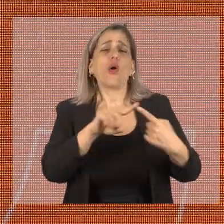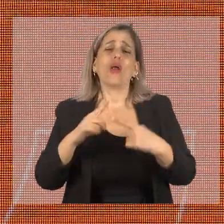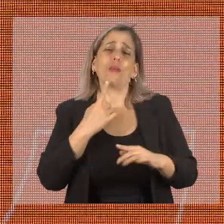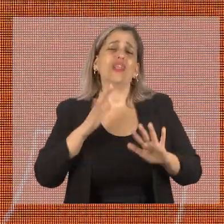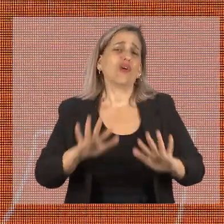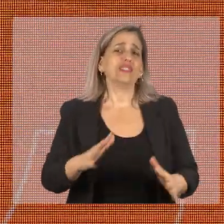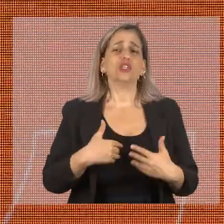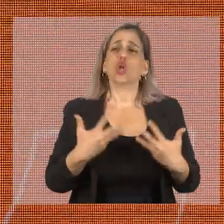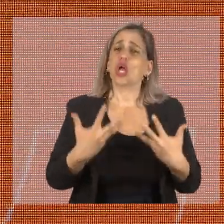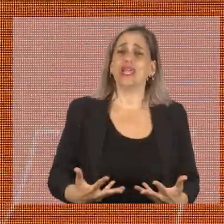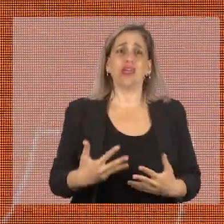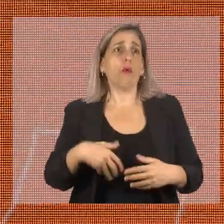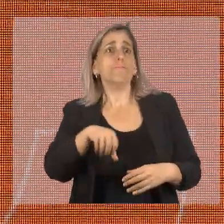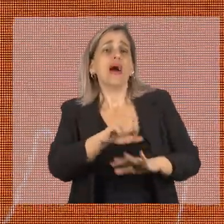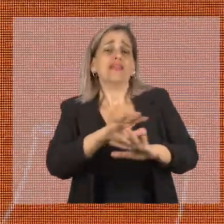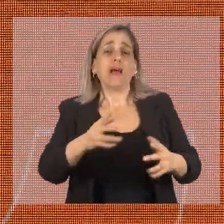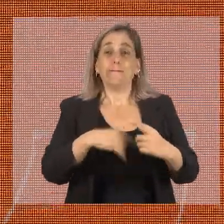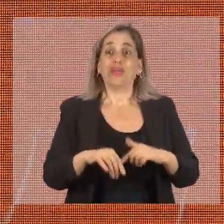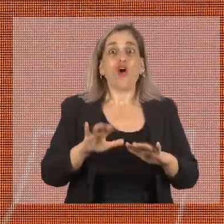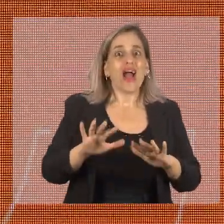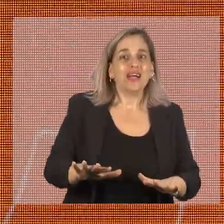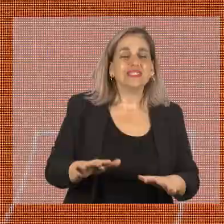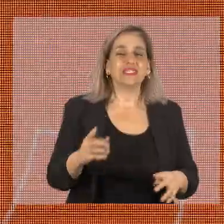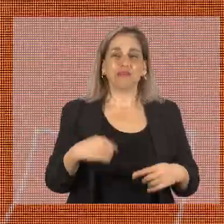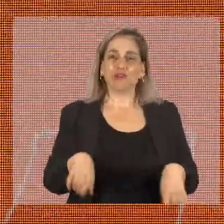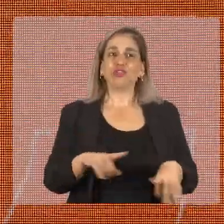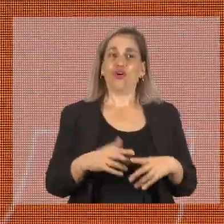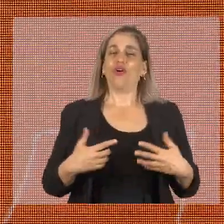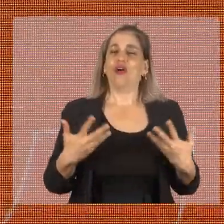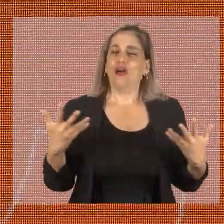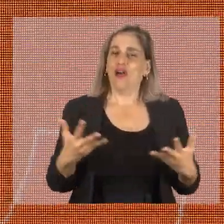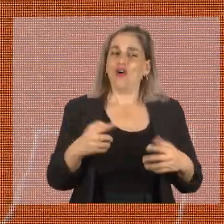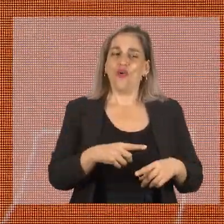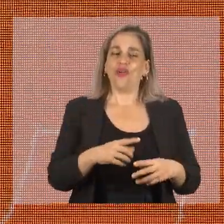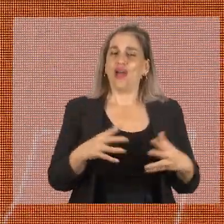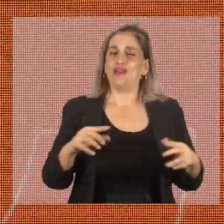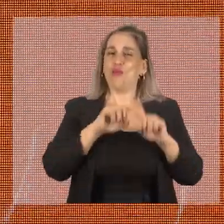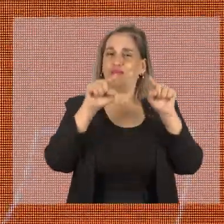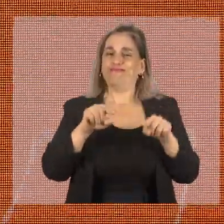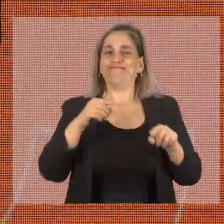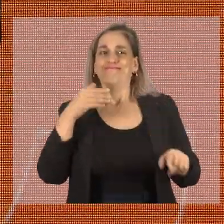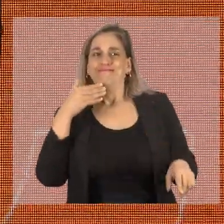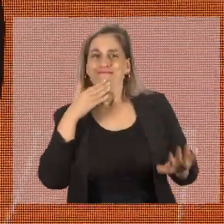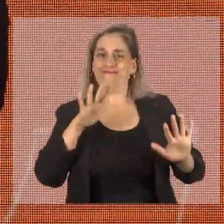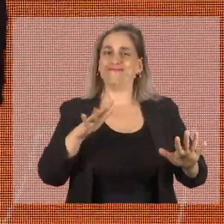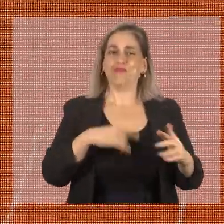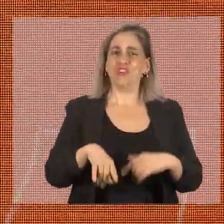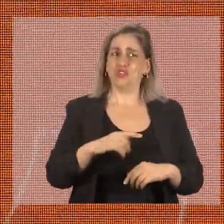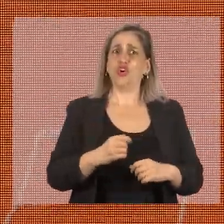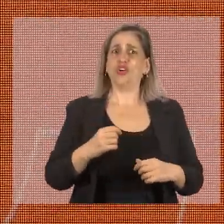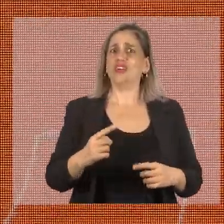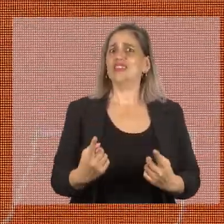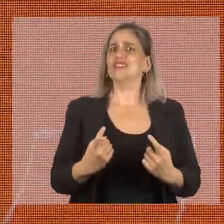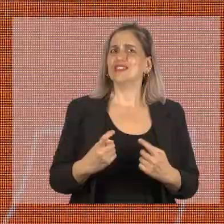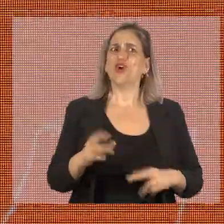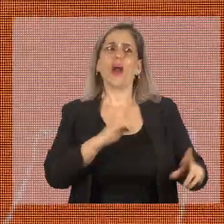eso. Es cierto que hubiéramos querido aflojar menos. Ahora, yo acá tengo un gran signo de interrogación y yo creo que tiene que ser